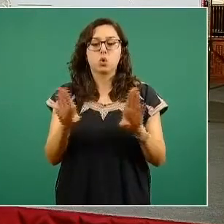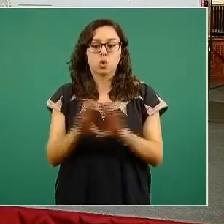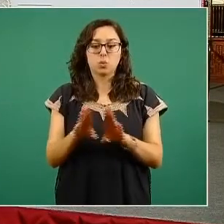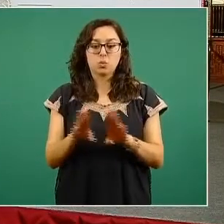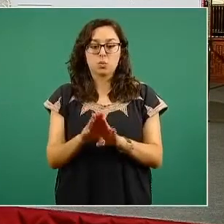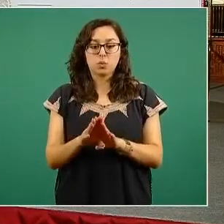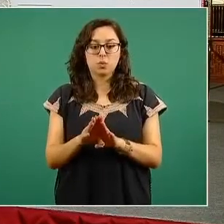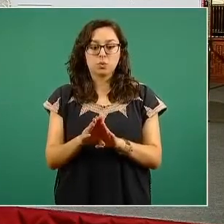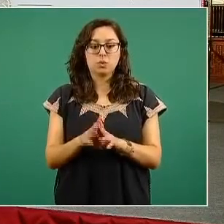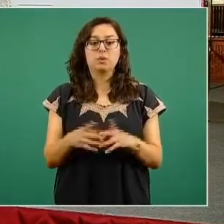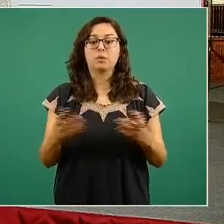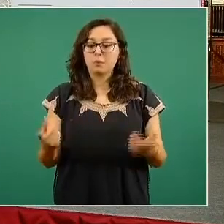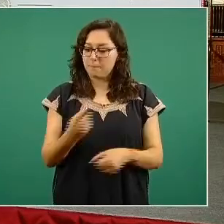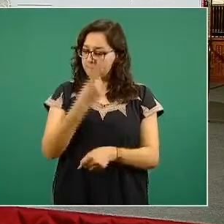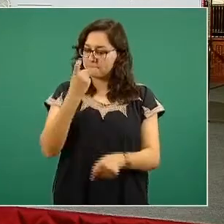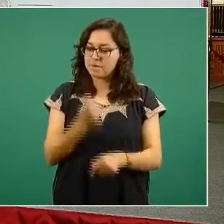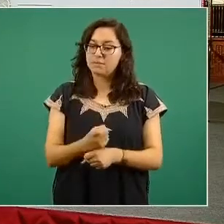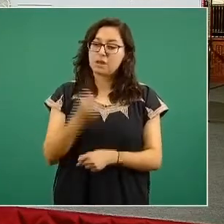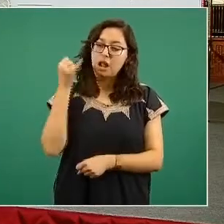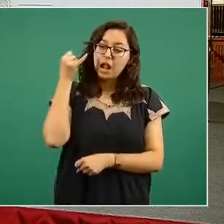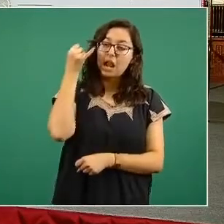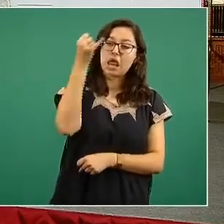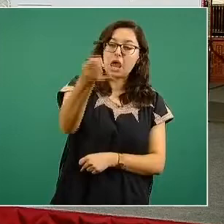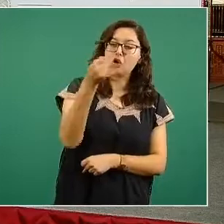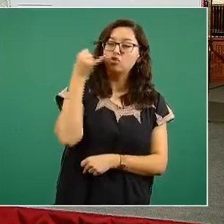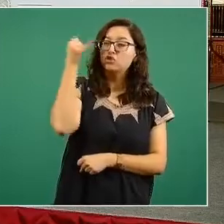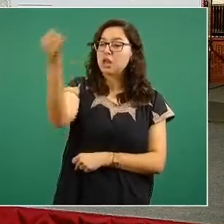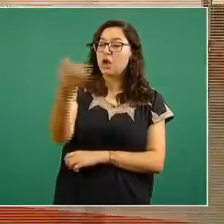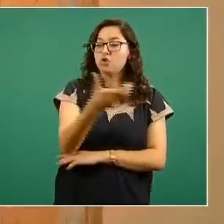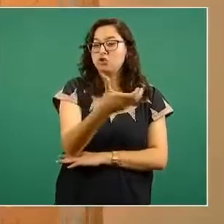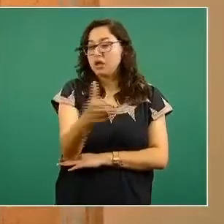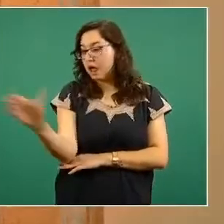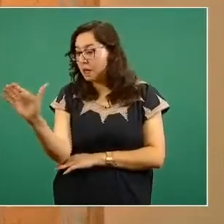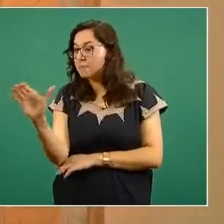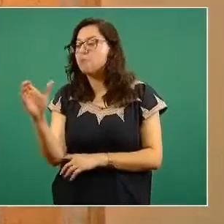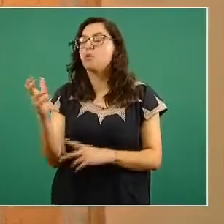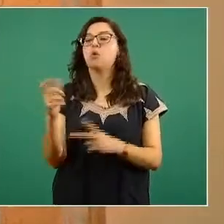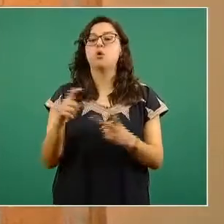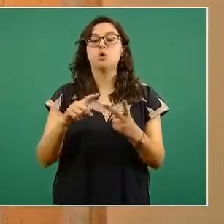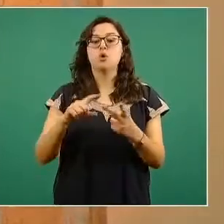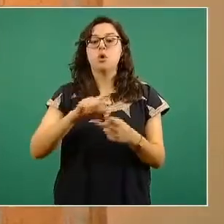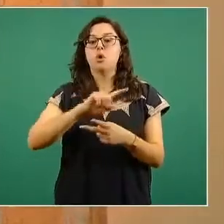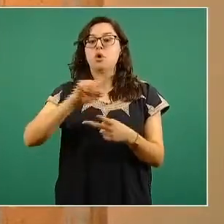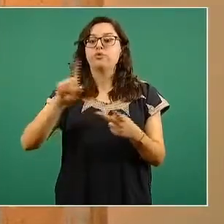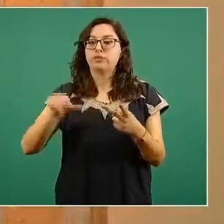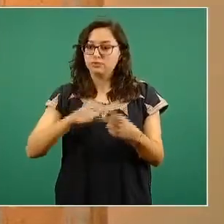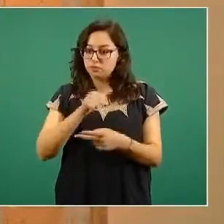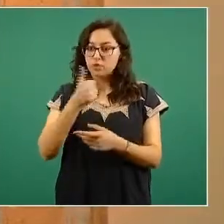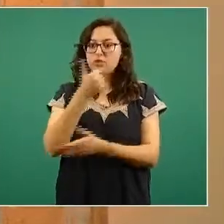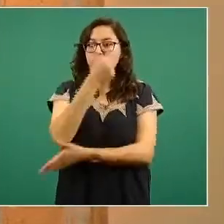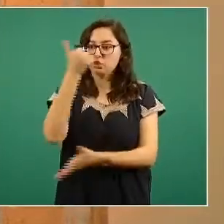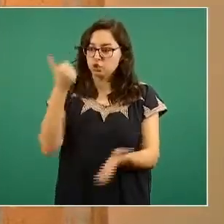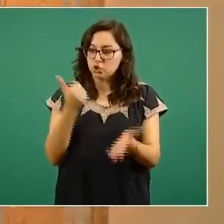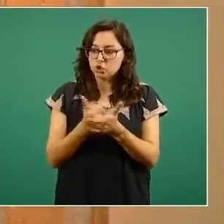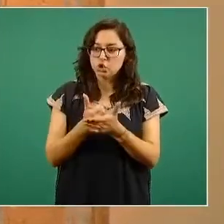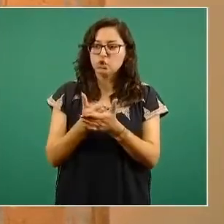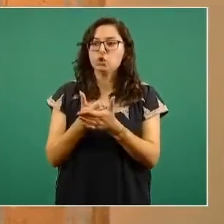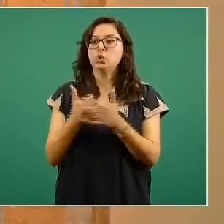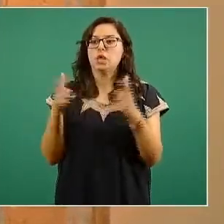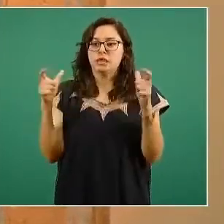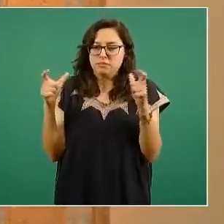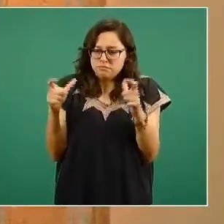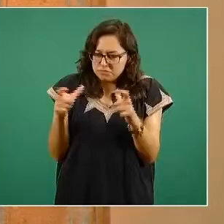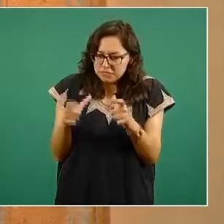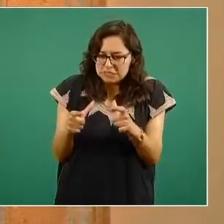la periferia, en las zonas rurales dispersas, enseguida en las zonas urbanas de pequeño y mediano